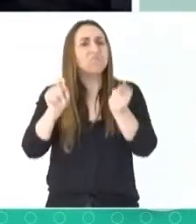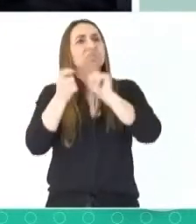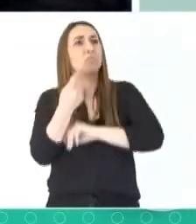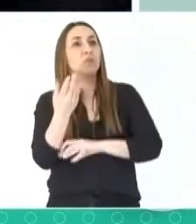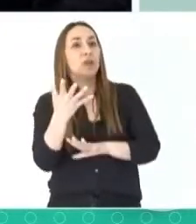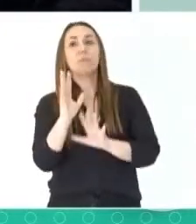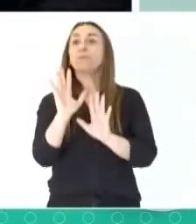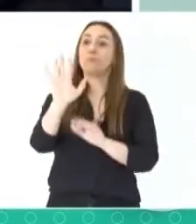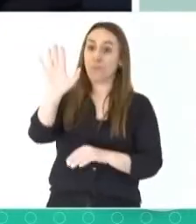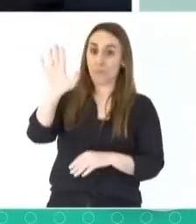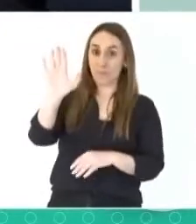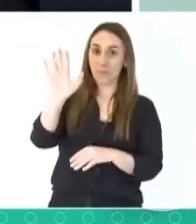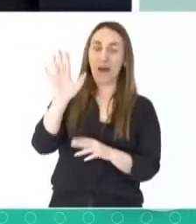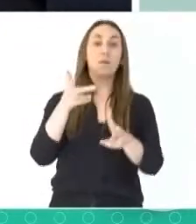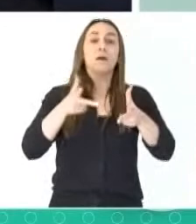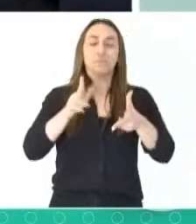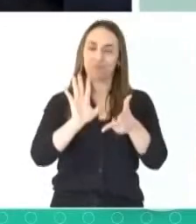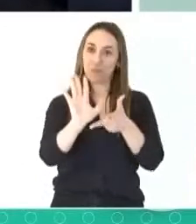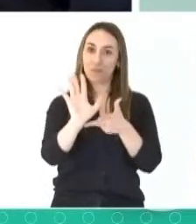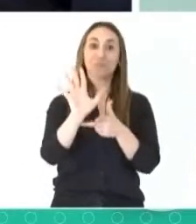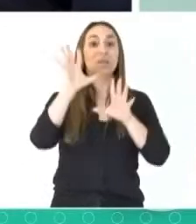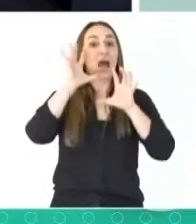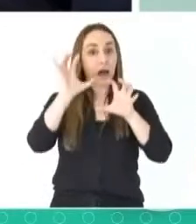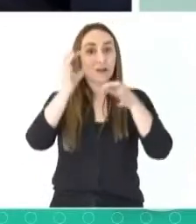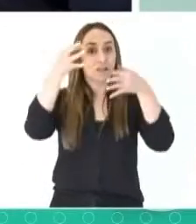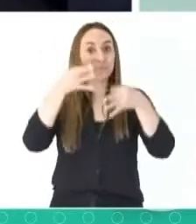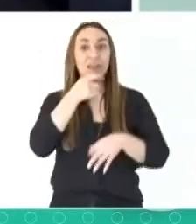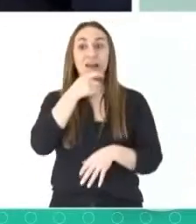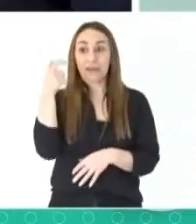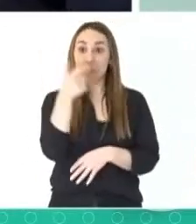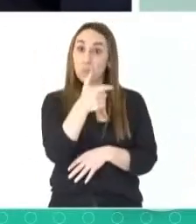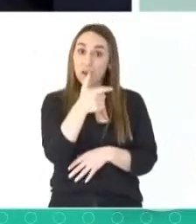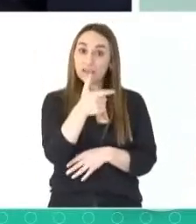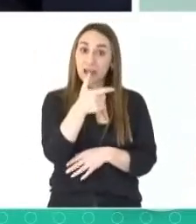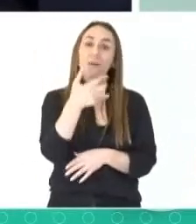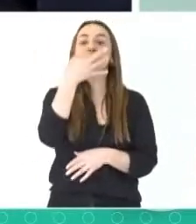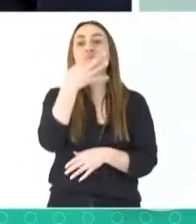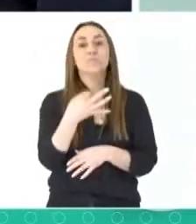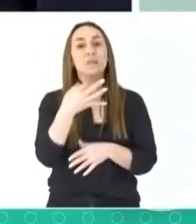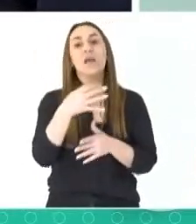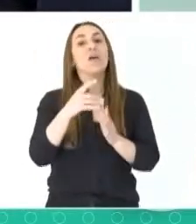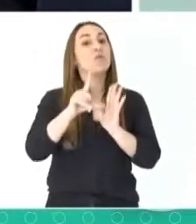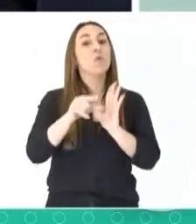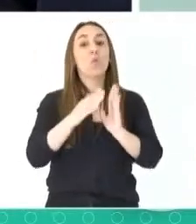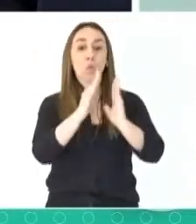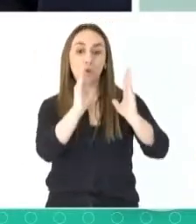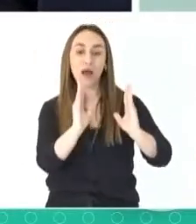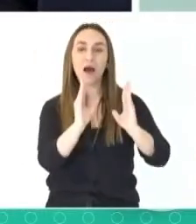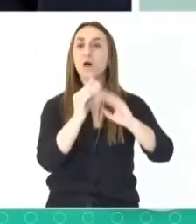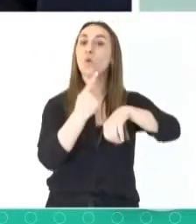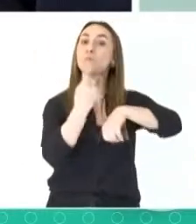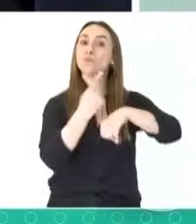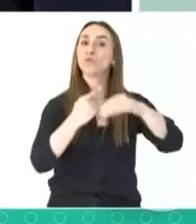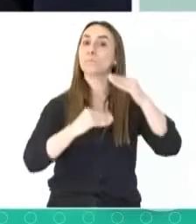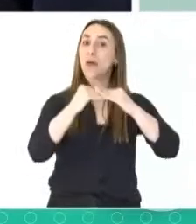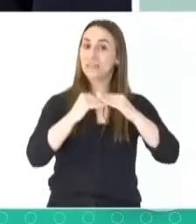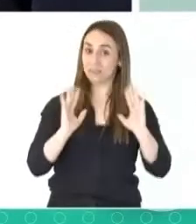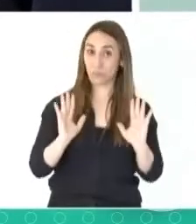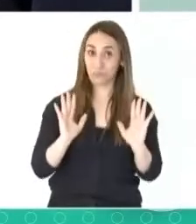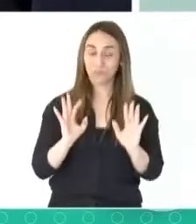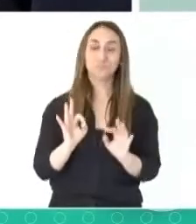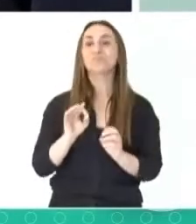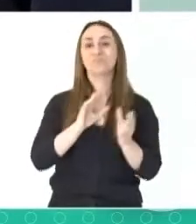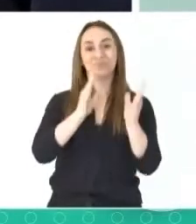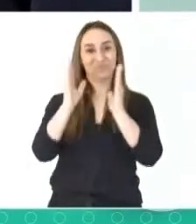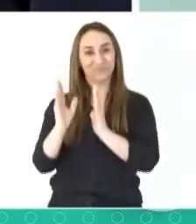hay que esperar hay que esper ahí va les recordamos que las respuestas tienen que durar como máximo un minuto Ahora sí el turno de